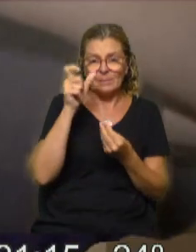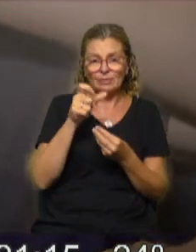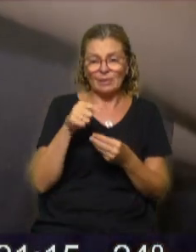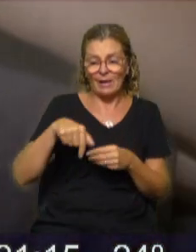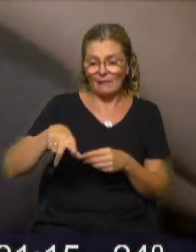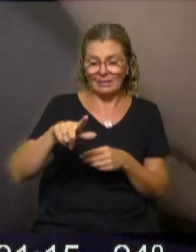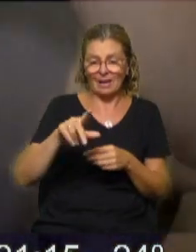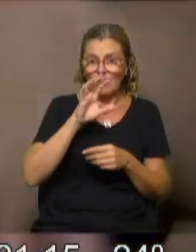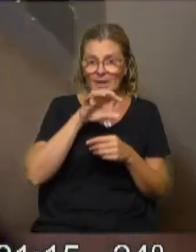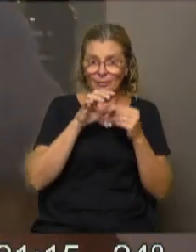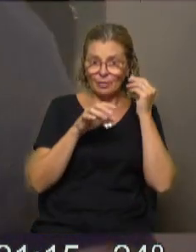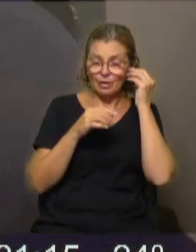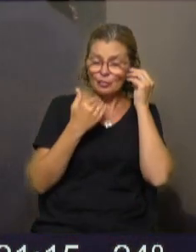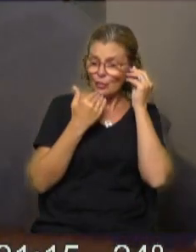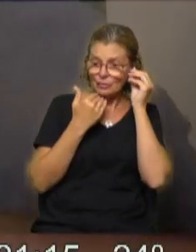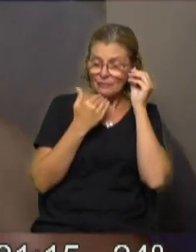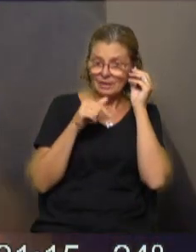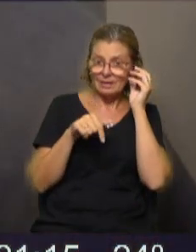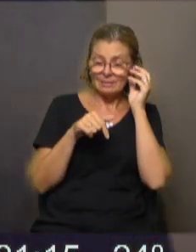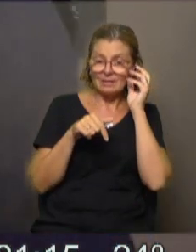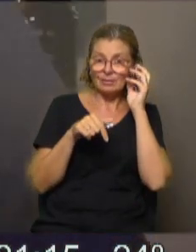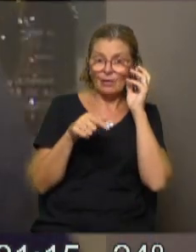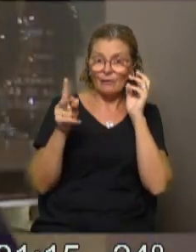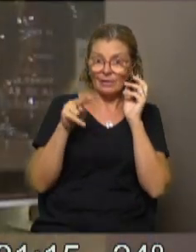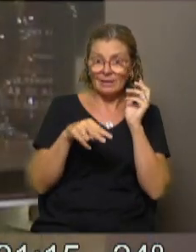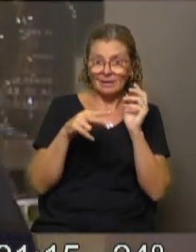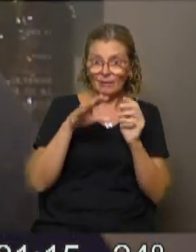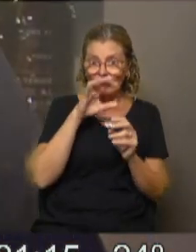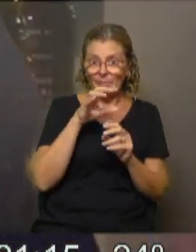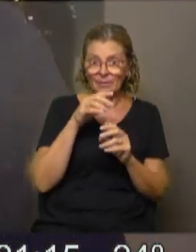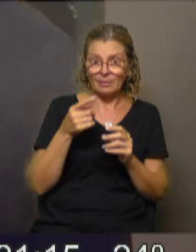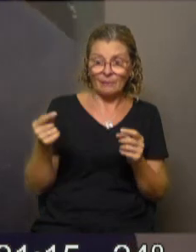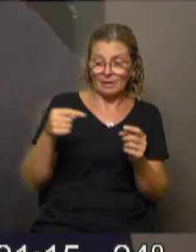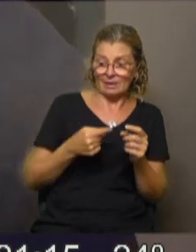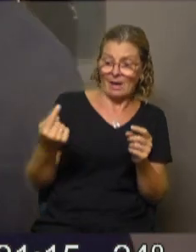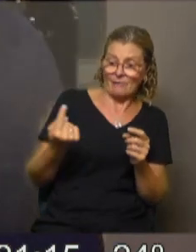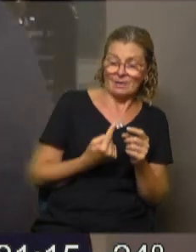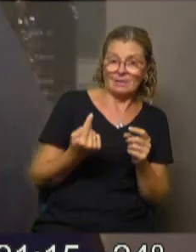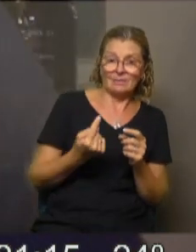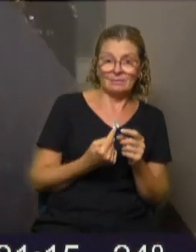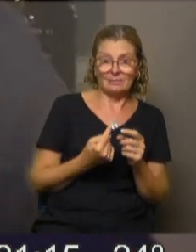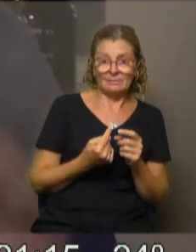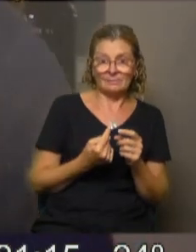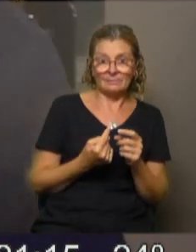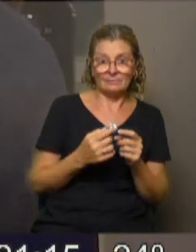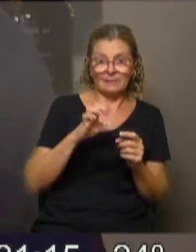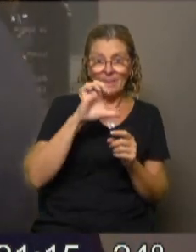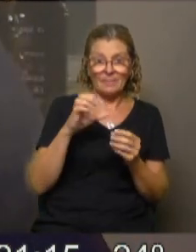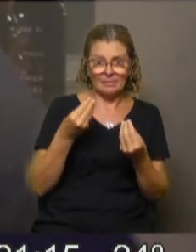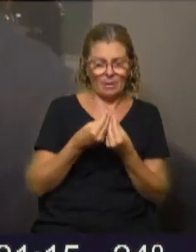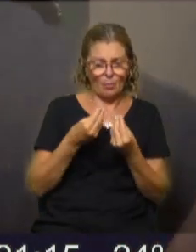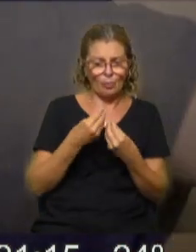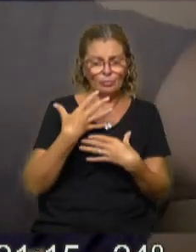perros y no estaba enterado de ese movimiento y veía que habían perros y se sumaban. pila de empresas nos